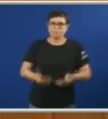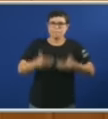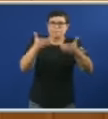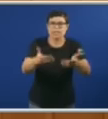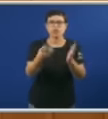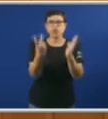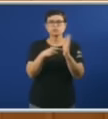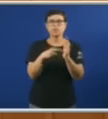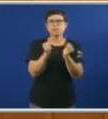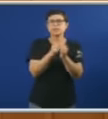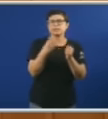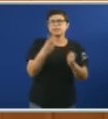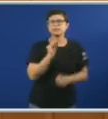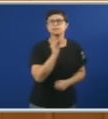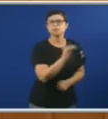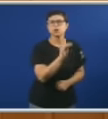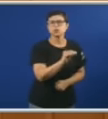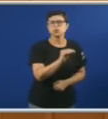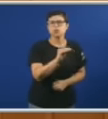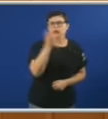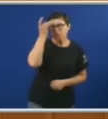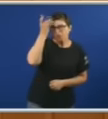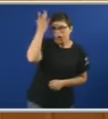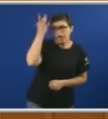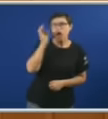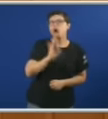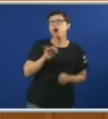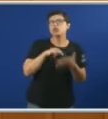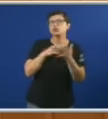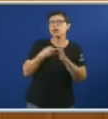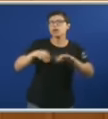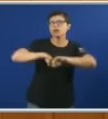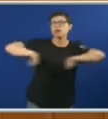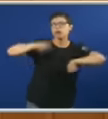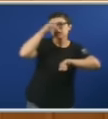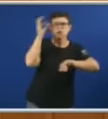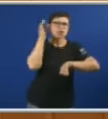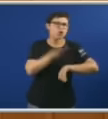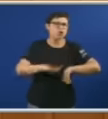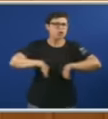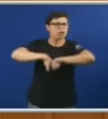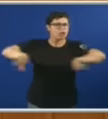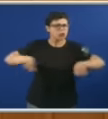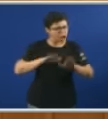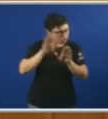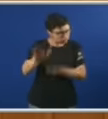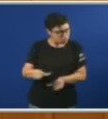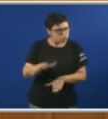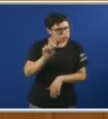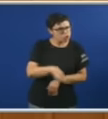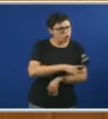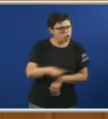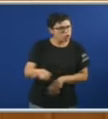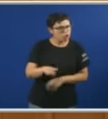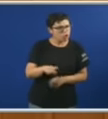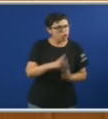Esto que Unha cuestión Ideolóxica Ou técnica Vostede está a favor De segregar A nenos E nenas Por sexo